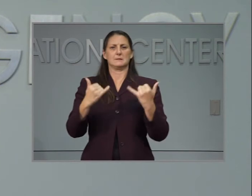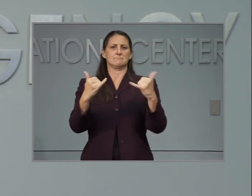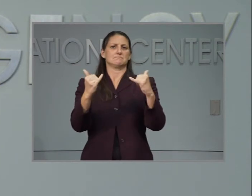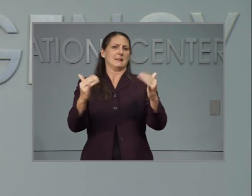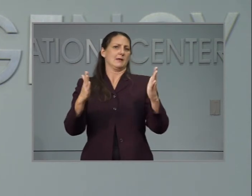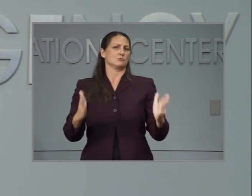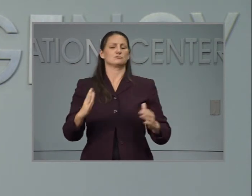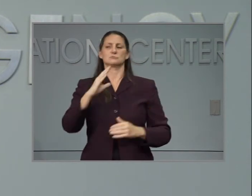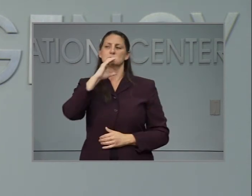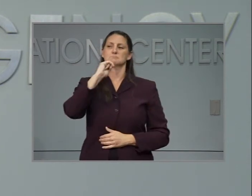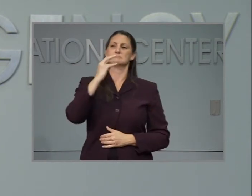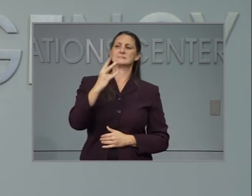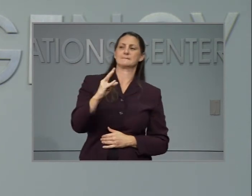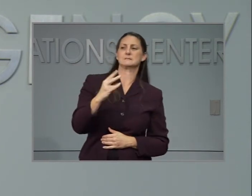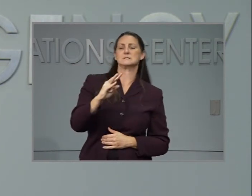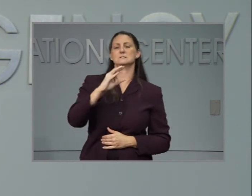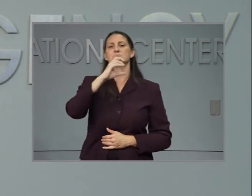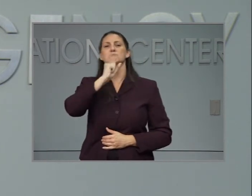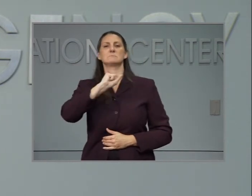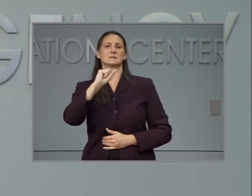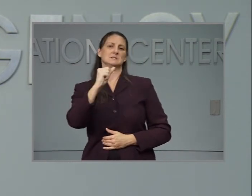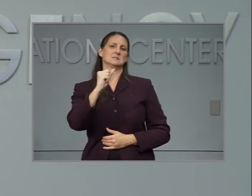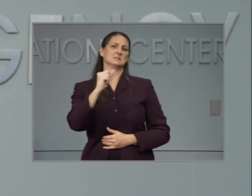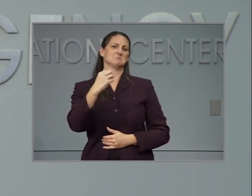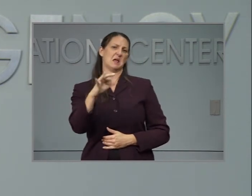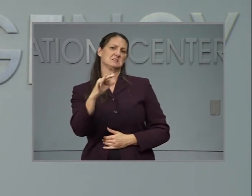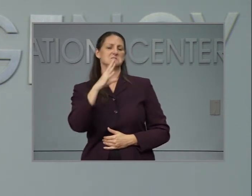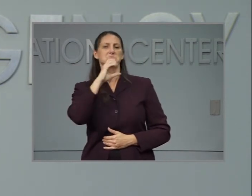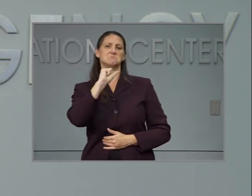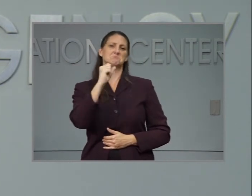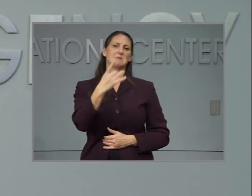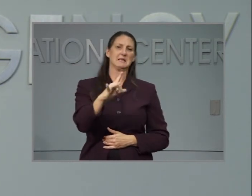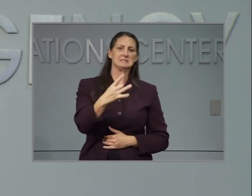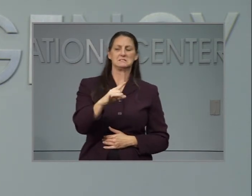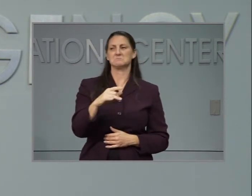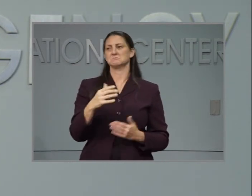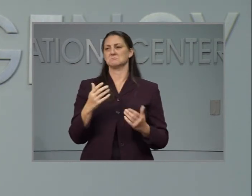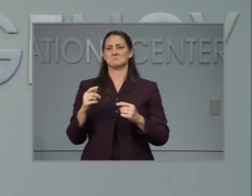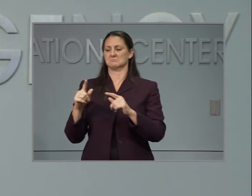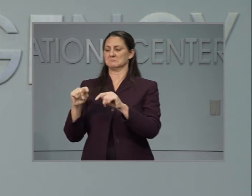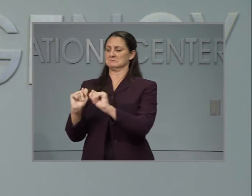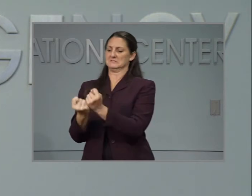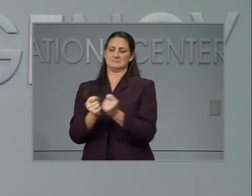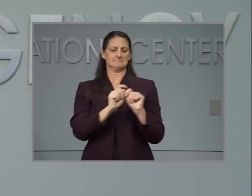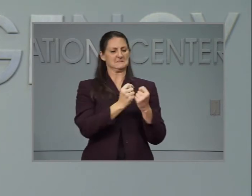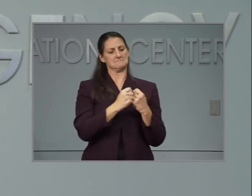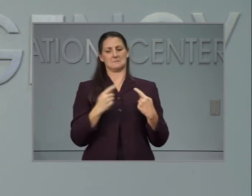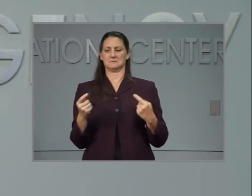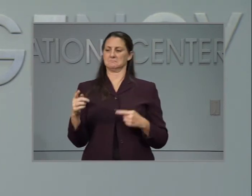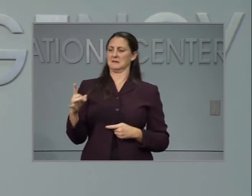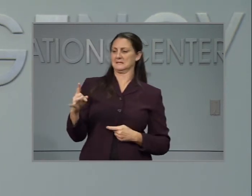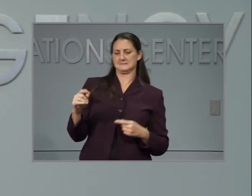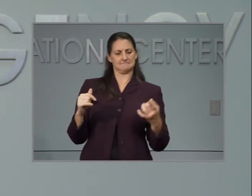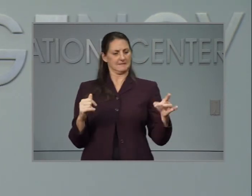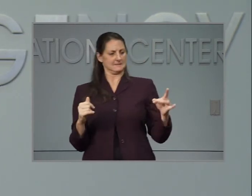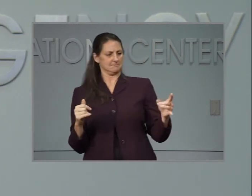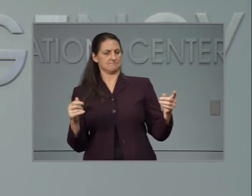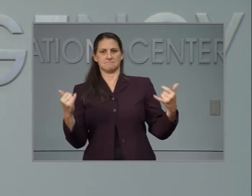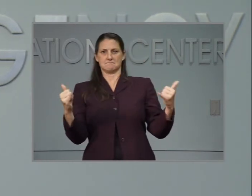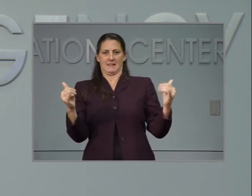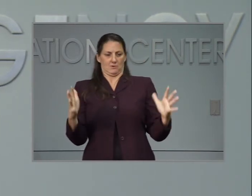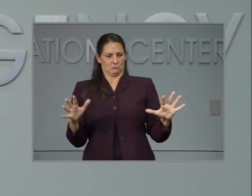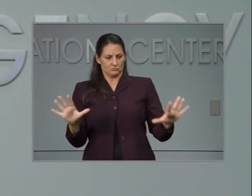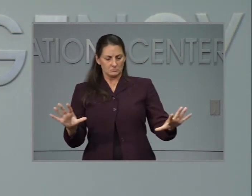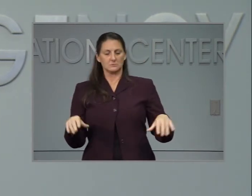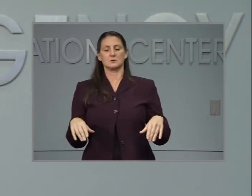de jugadores de 18 a 20. Y cuando uno agrega los referees, coaches, probablemente ya